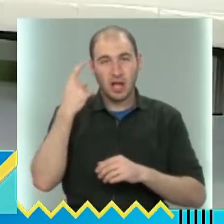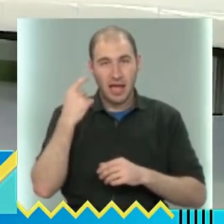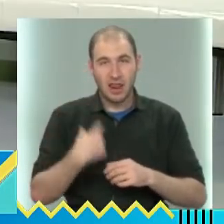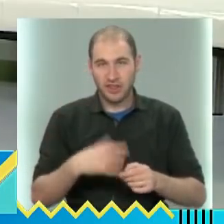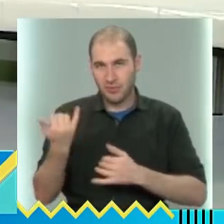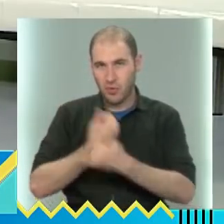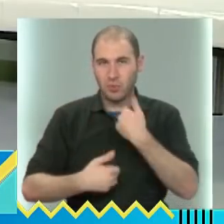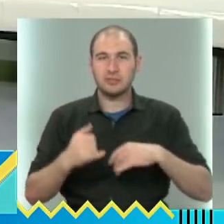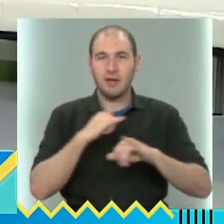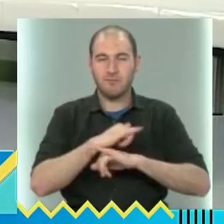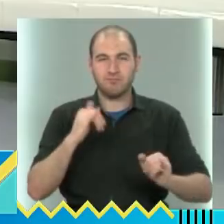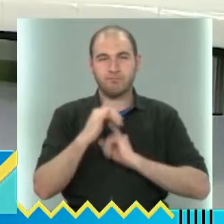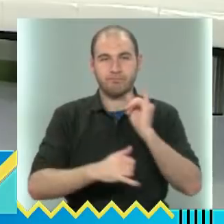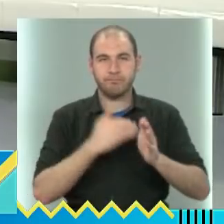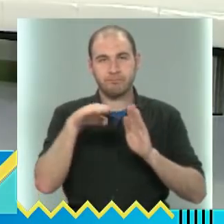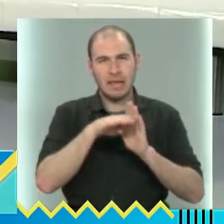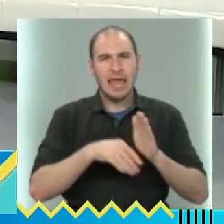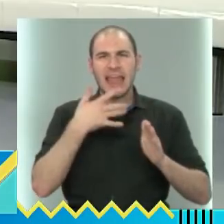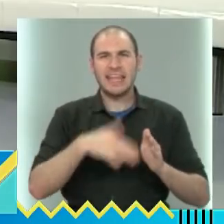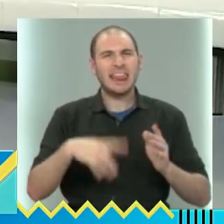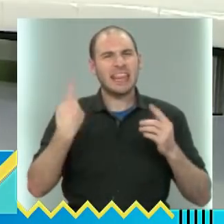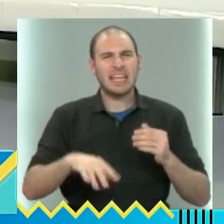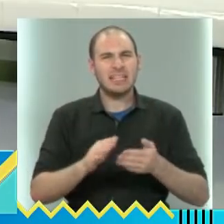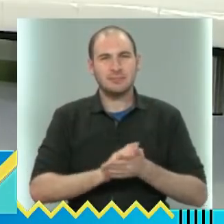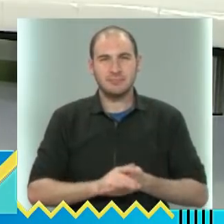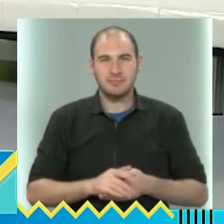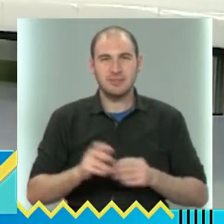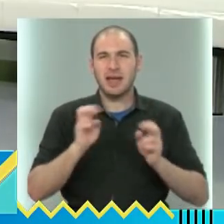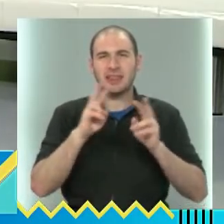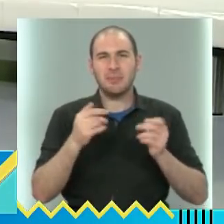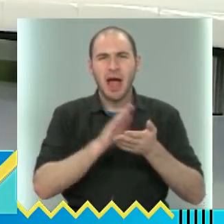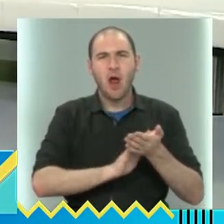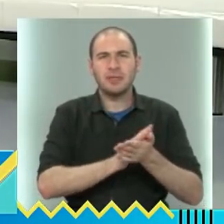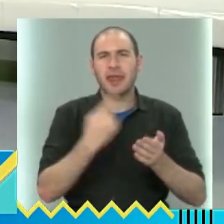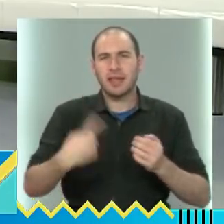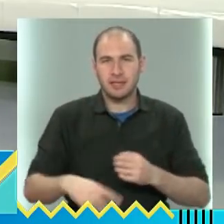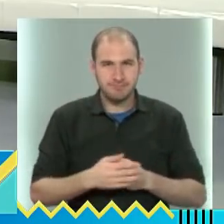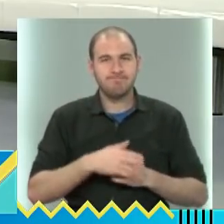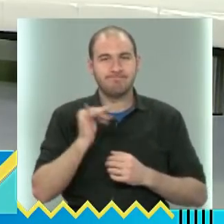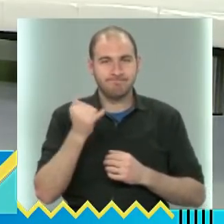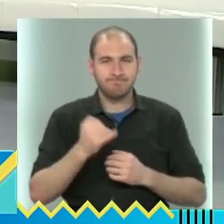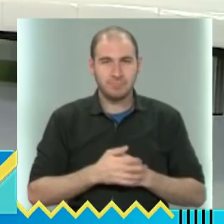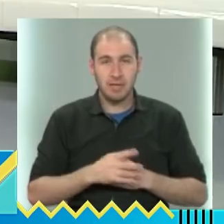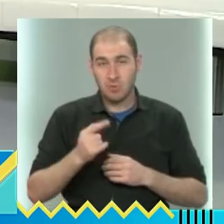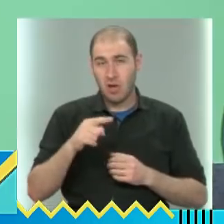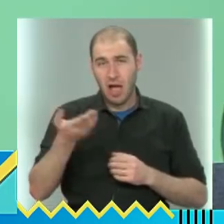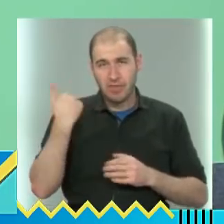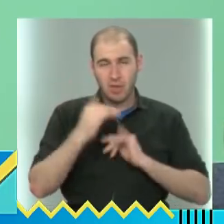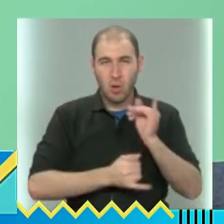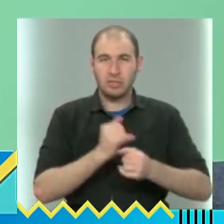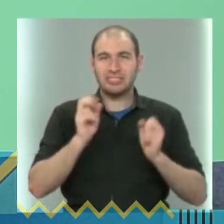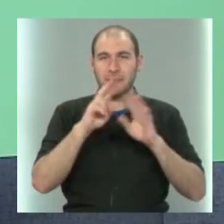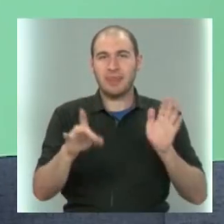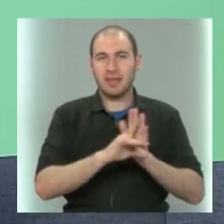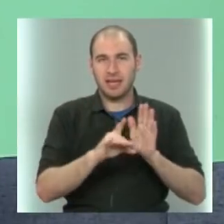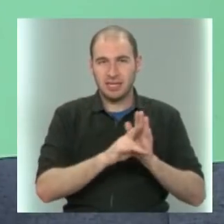Caro para tener la información, para poder entender de qué vamos a sobre qué vamos a argumentar. Así es, Fer, y lo decías al principio, tiene que ver con el